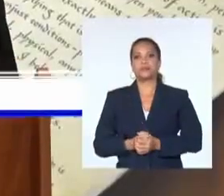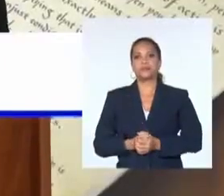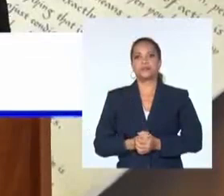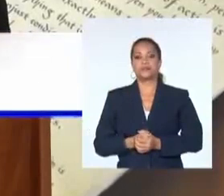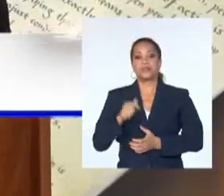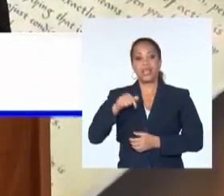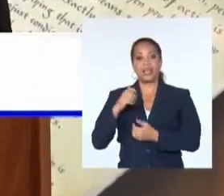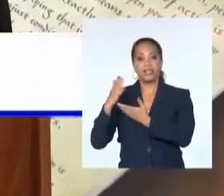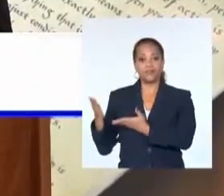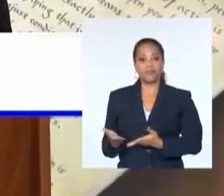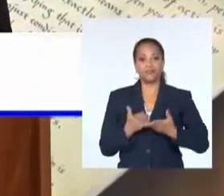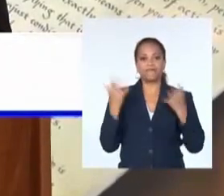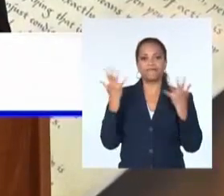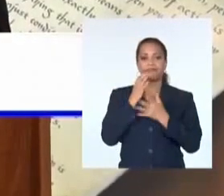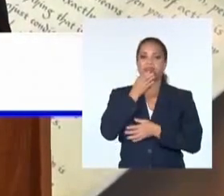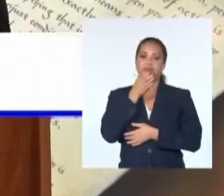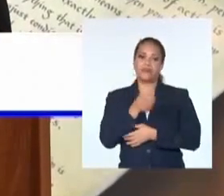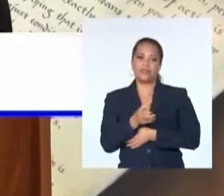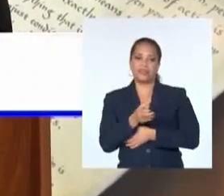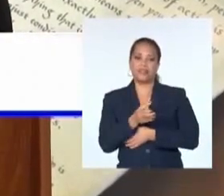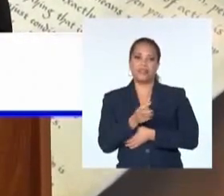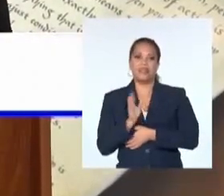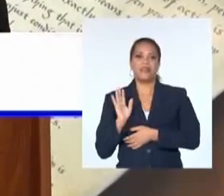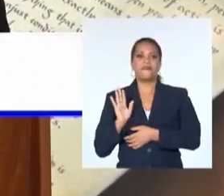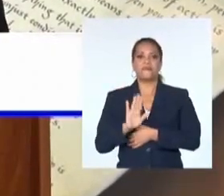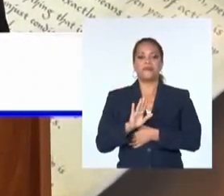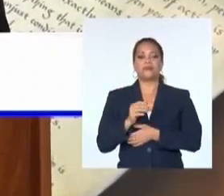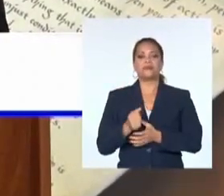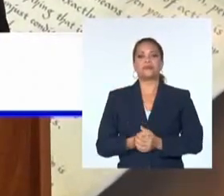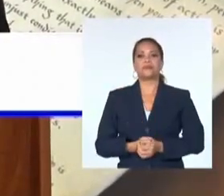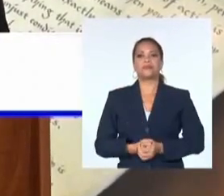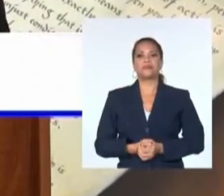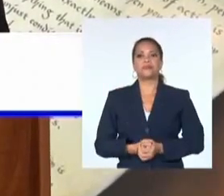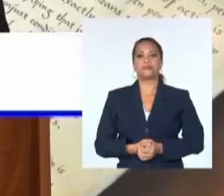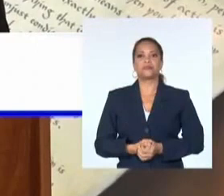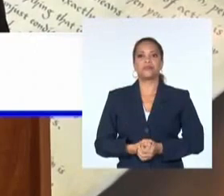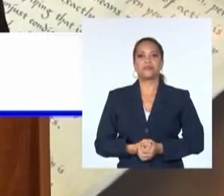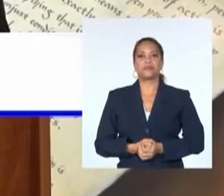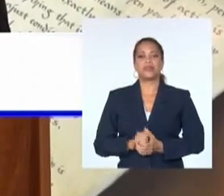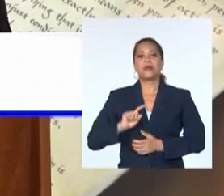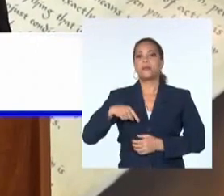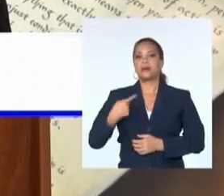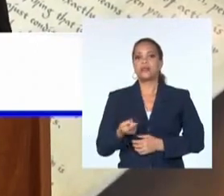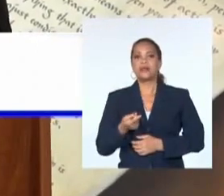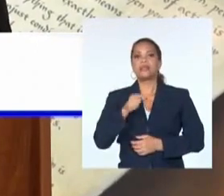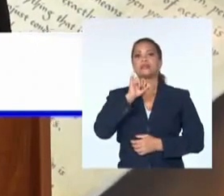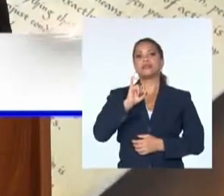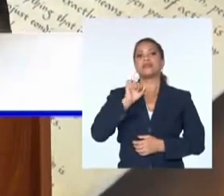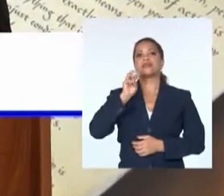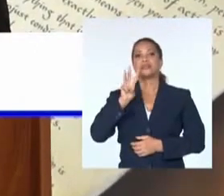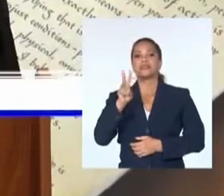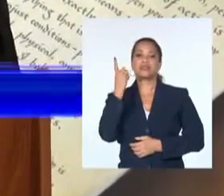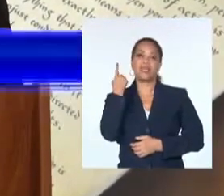cálida bienvenida al presidente Fidel Castro. Mañana hará 63